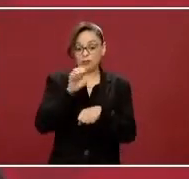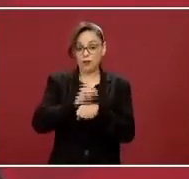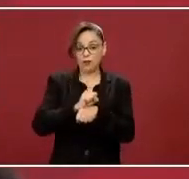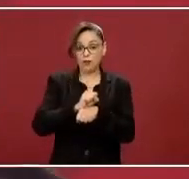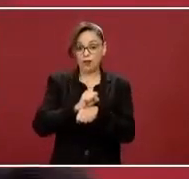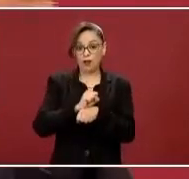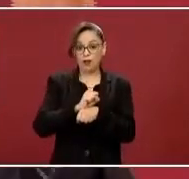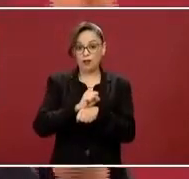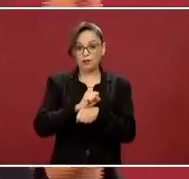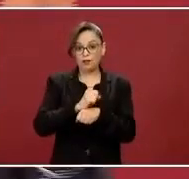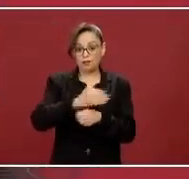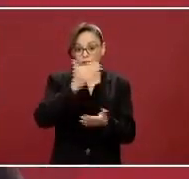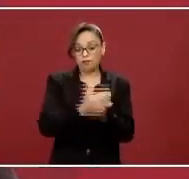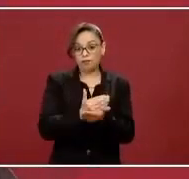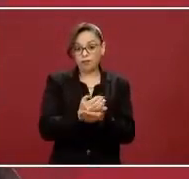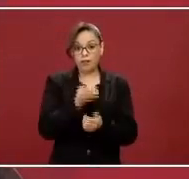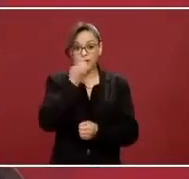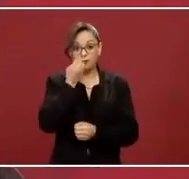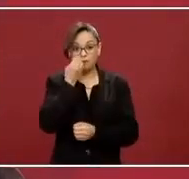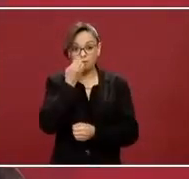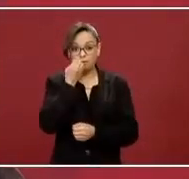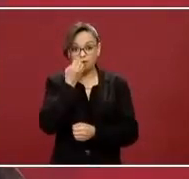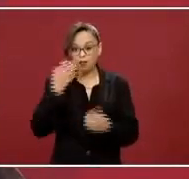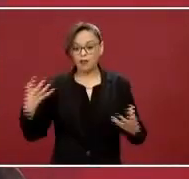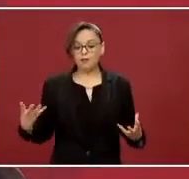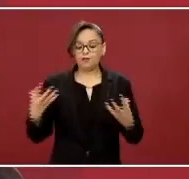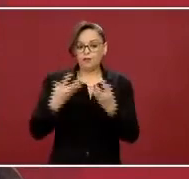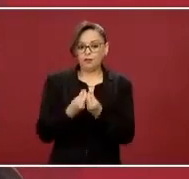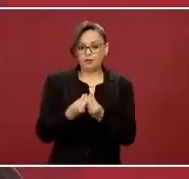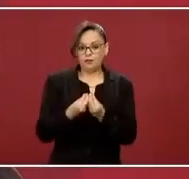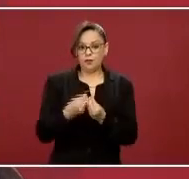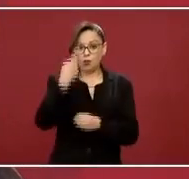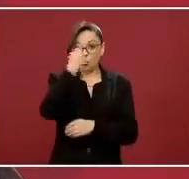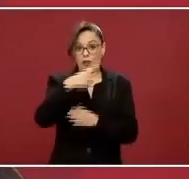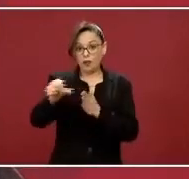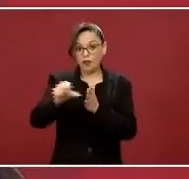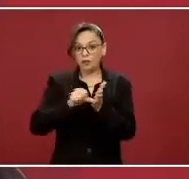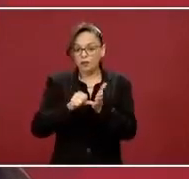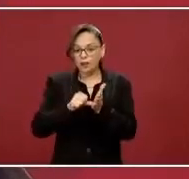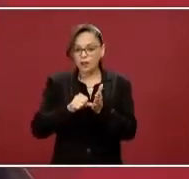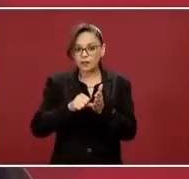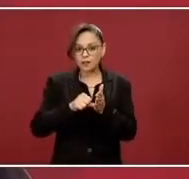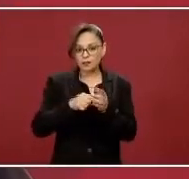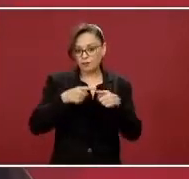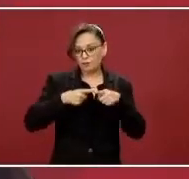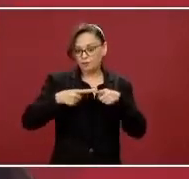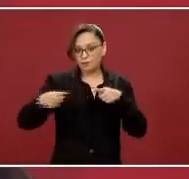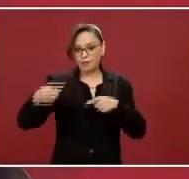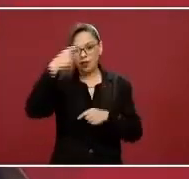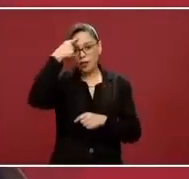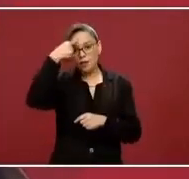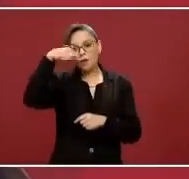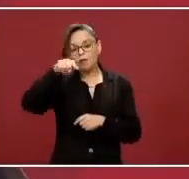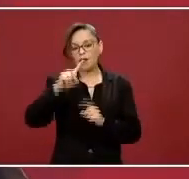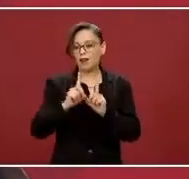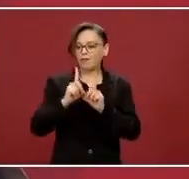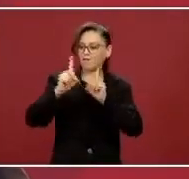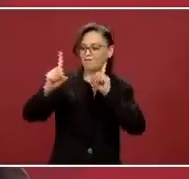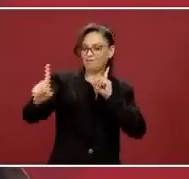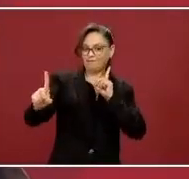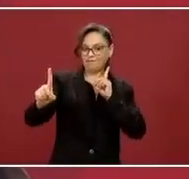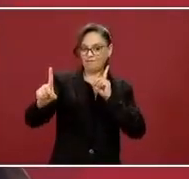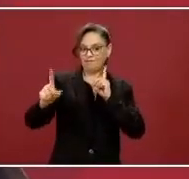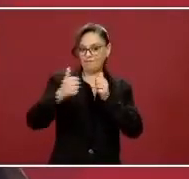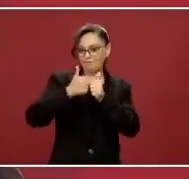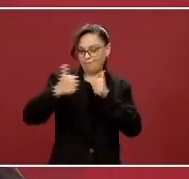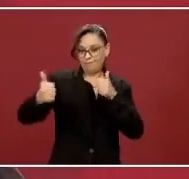escuelas ganamos un mes completo de sana distancia, porque incorporamos lo que originalmente fue planteado